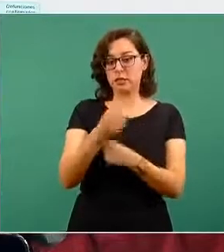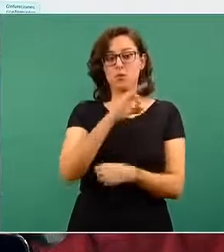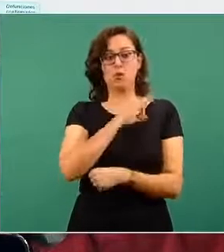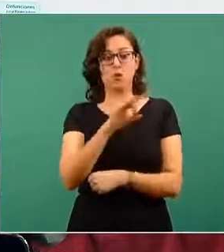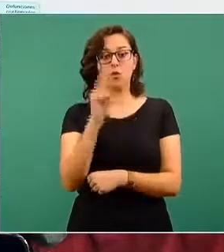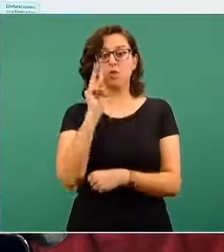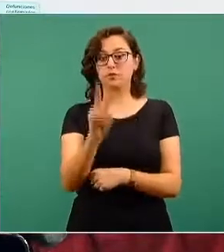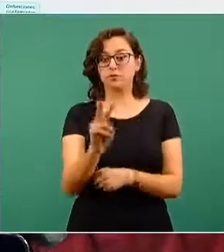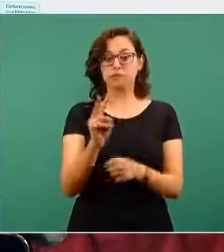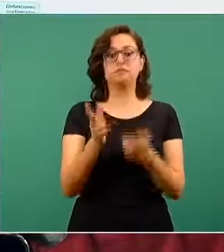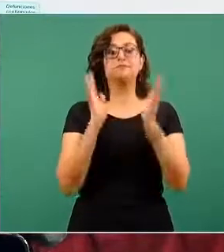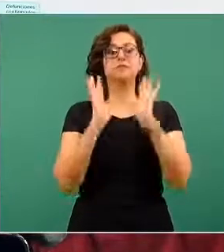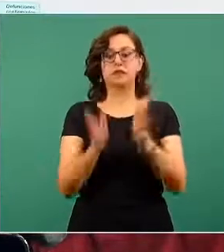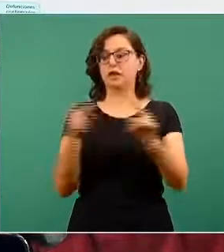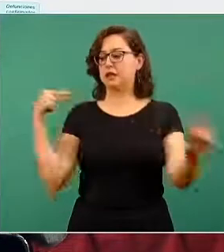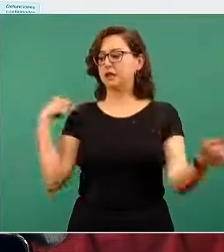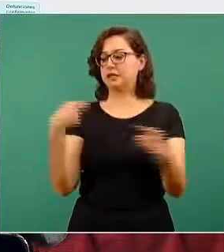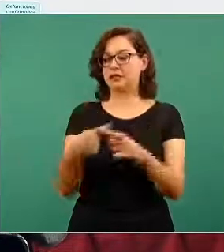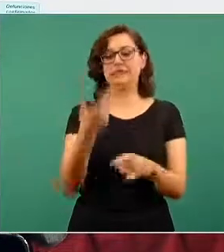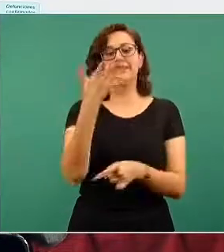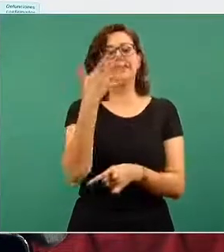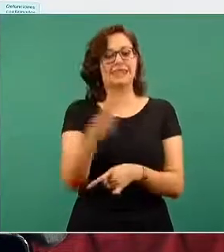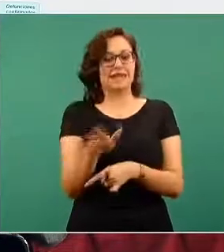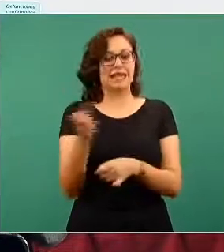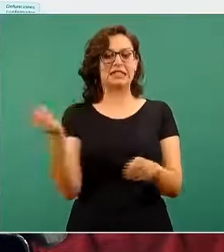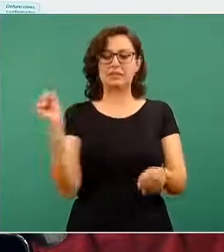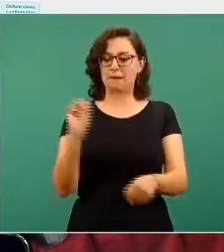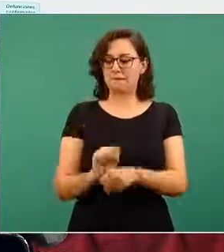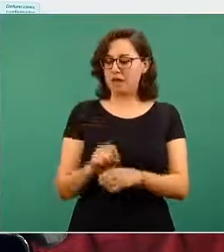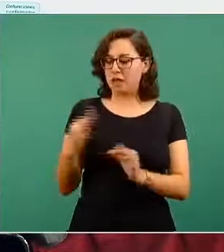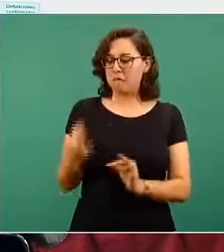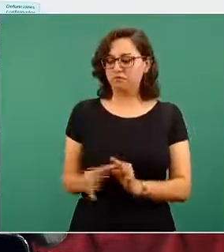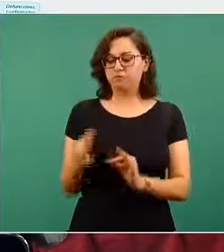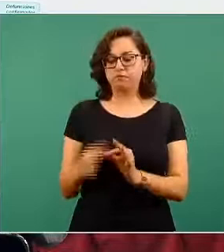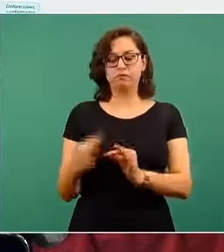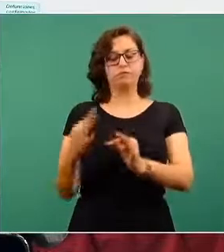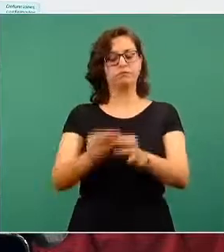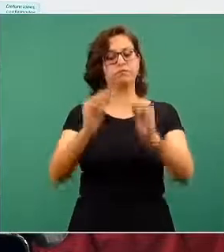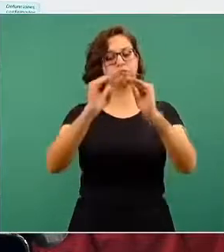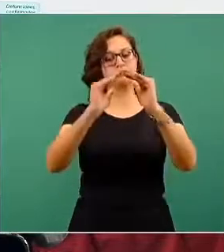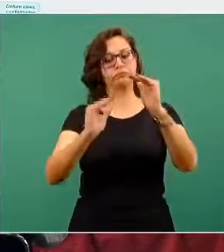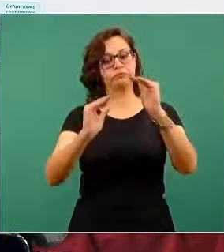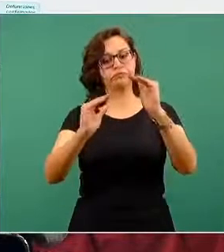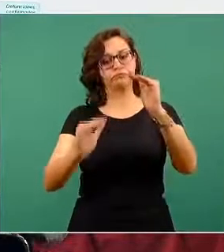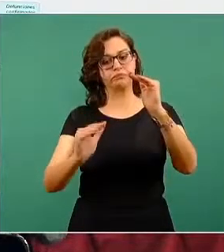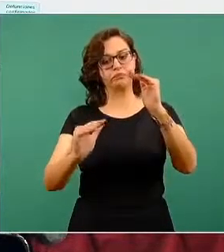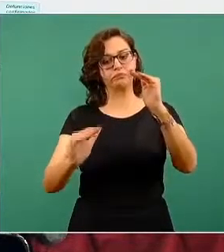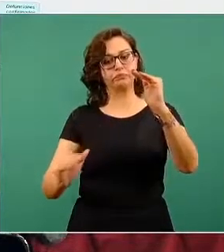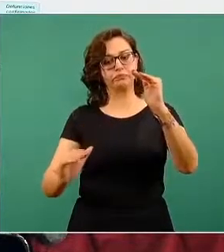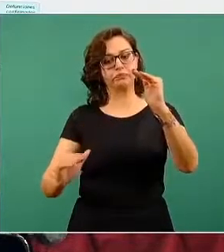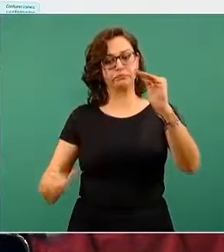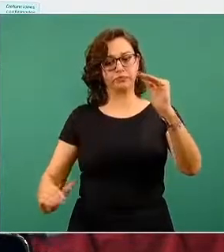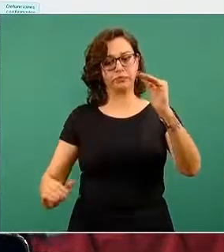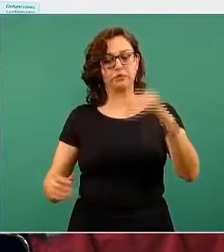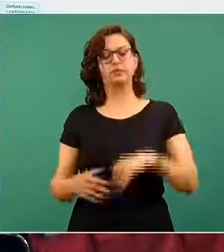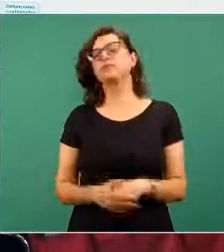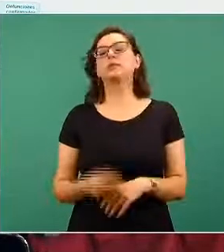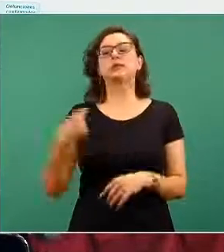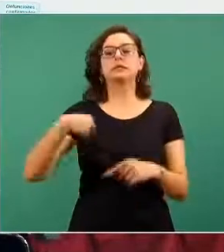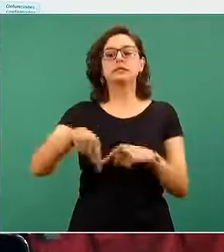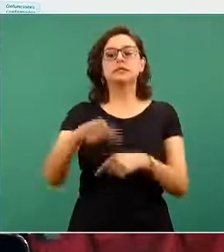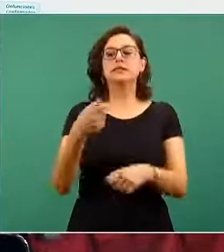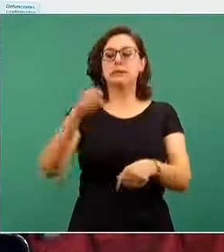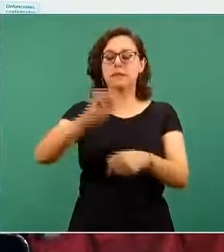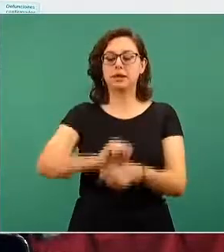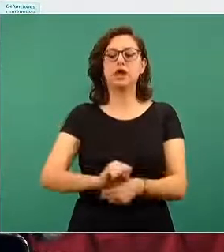tenemos 2 meses y medio, es decir 10 semanas continuas con tendencia descendente, o sea se vuelve nuevamente a abrir esta semana con